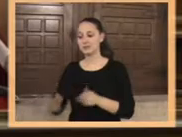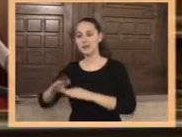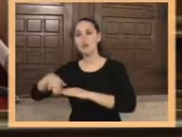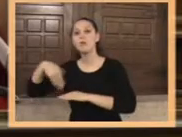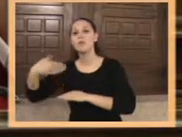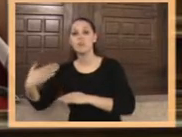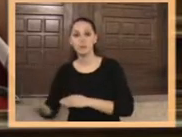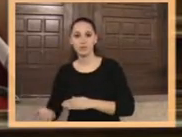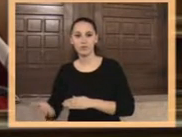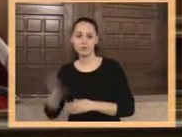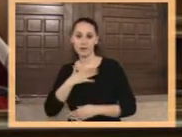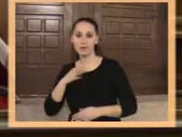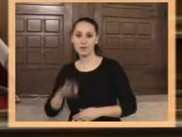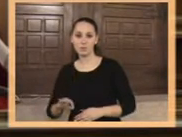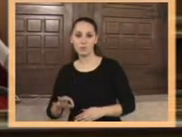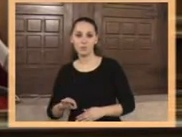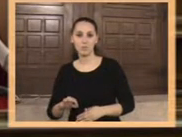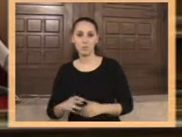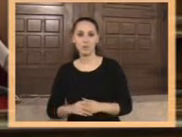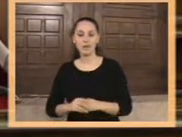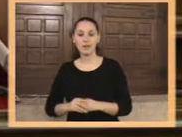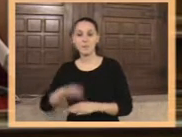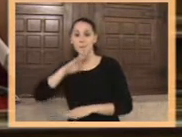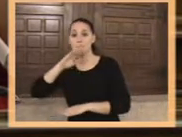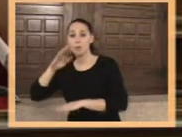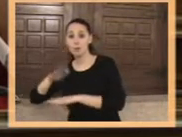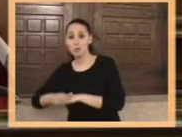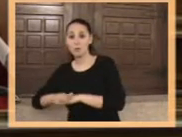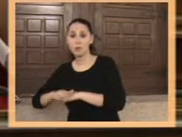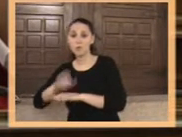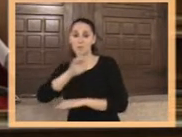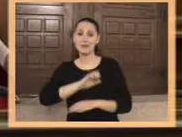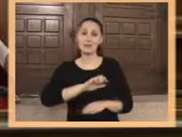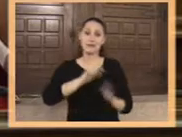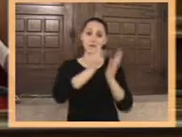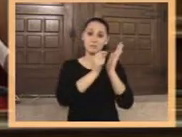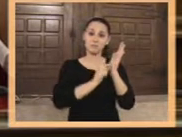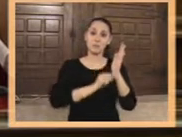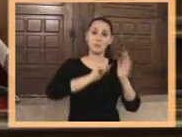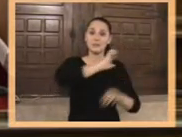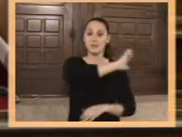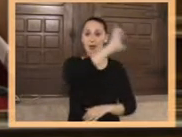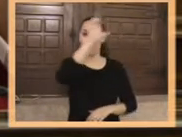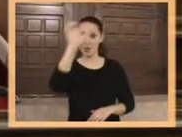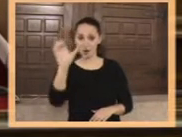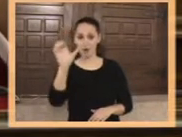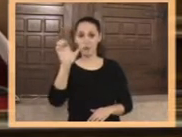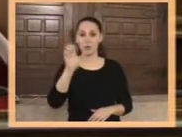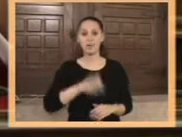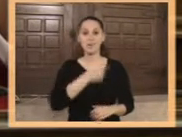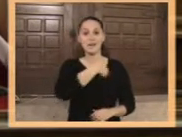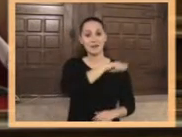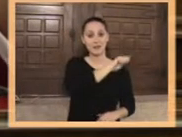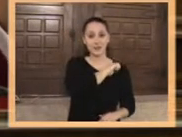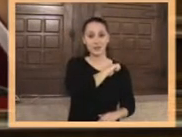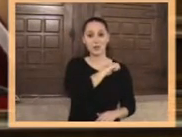a la normativa tanto europea como nacional y autonómica, que es posterior a la